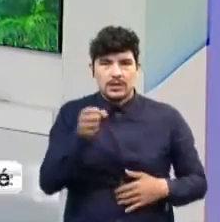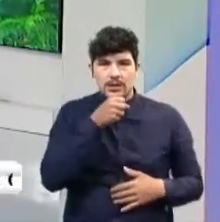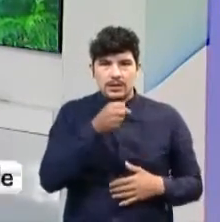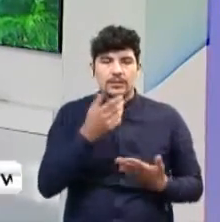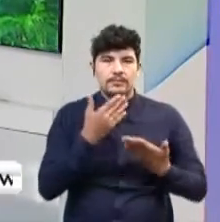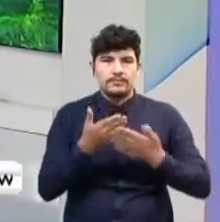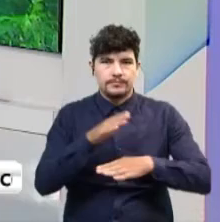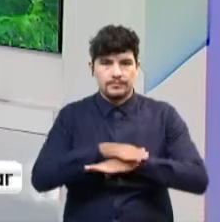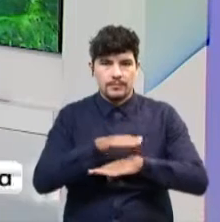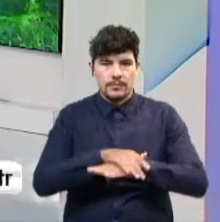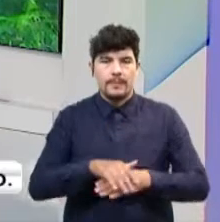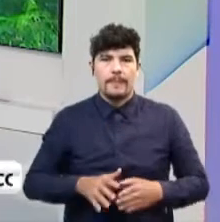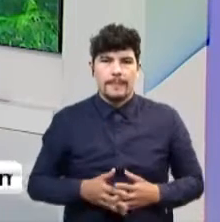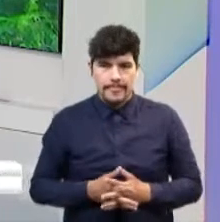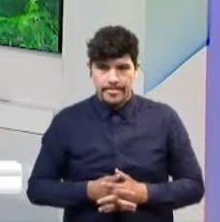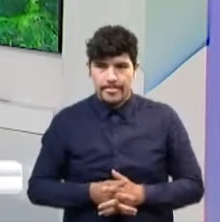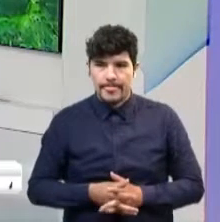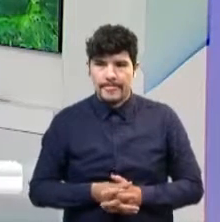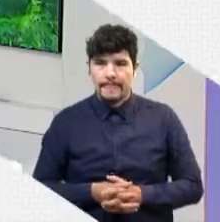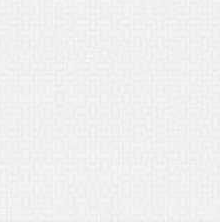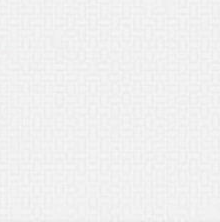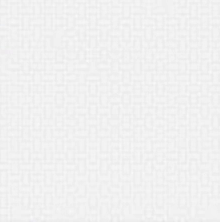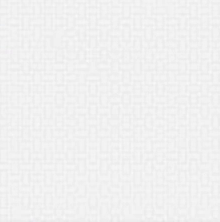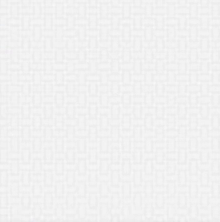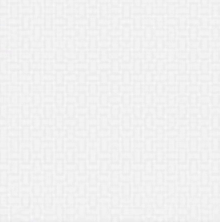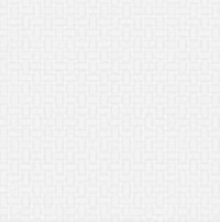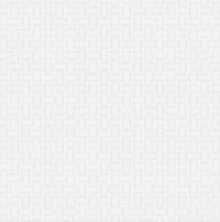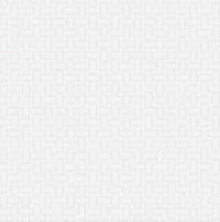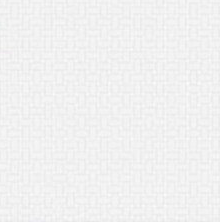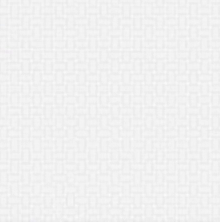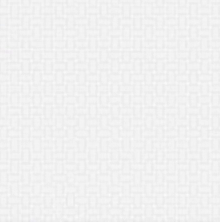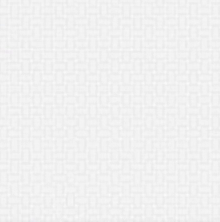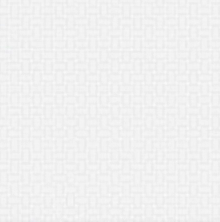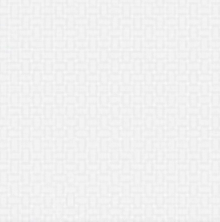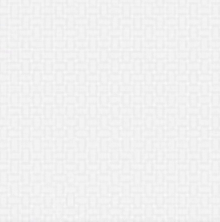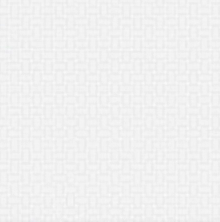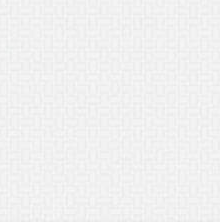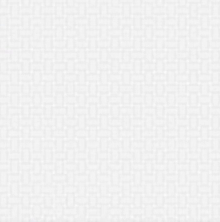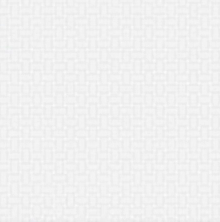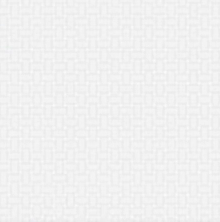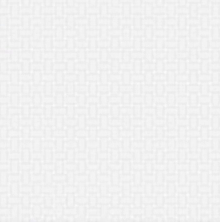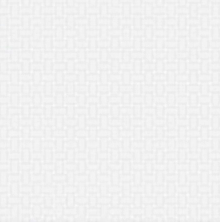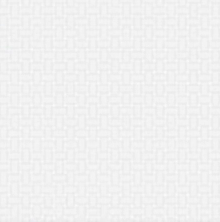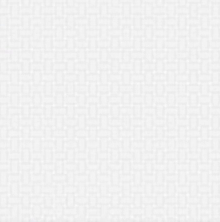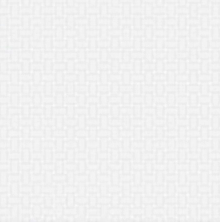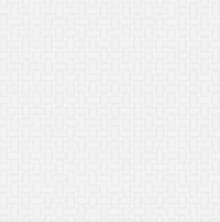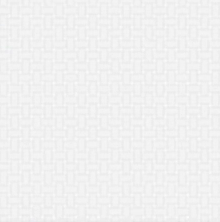Argemiro Daza. Les informó Pilar Velázquez para Oriente Noticias. Canaltro.com.